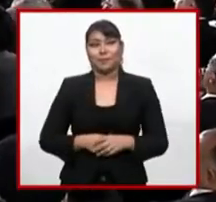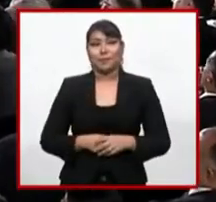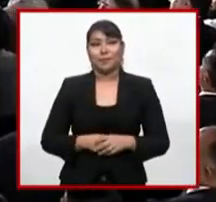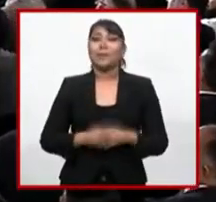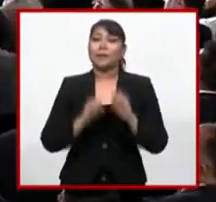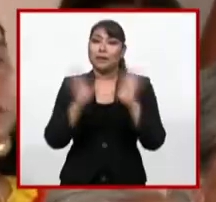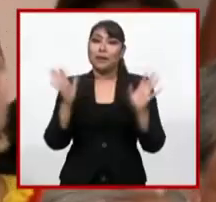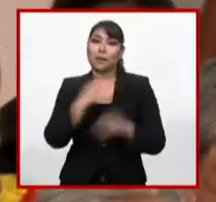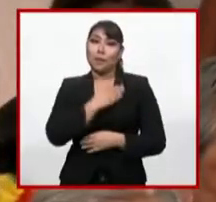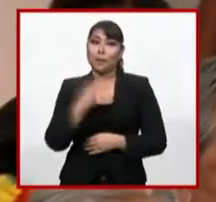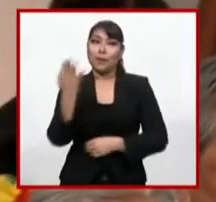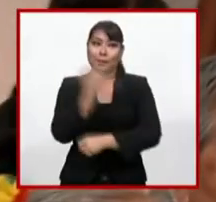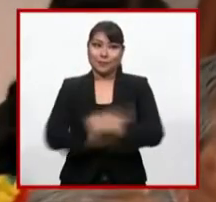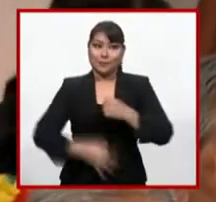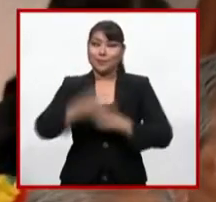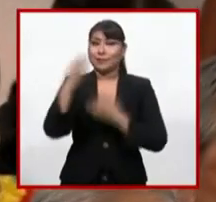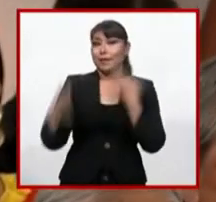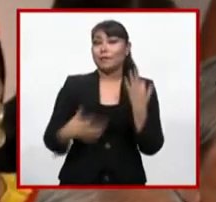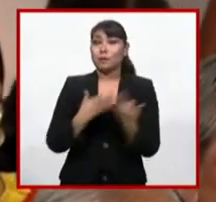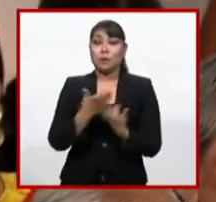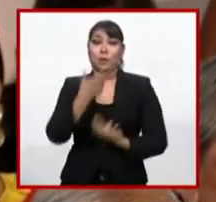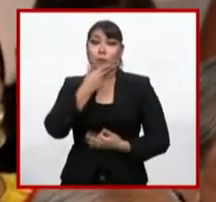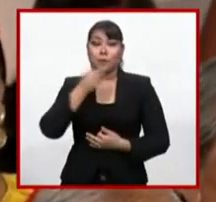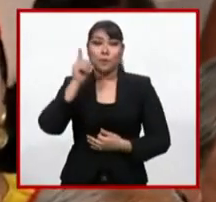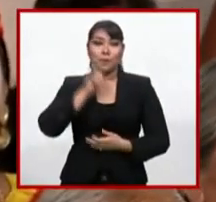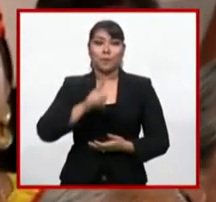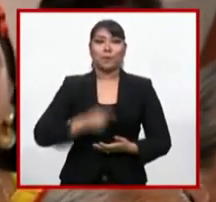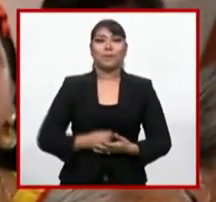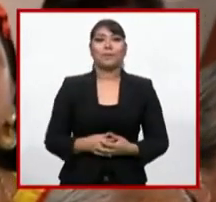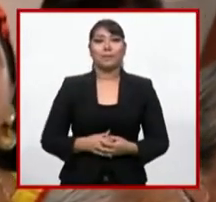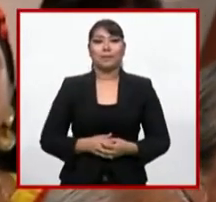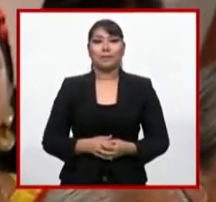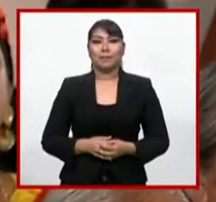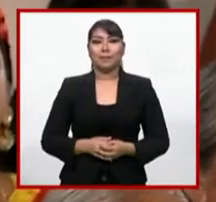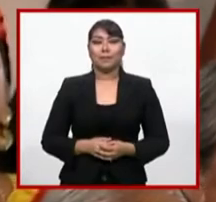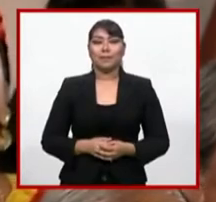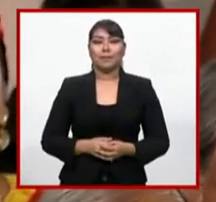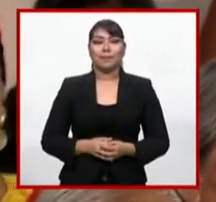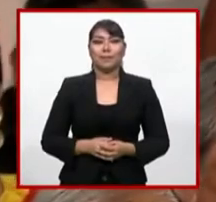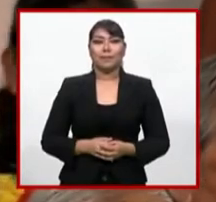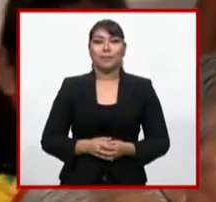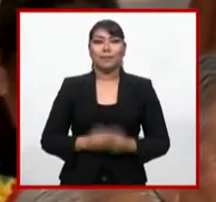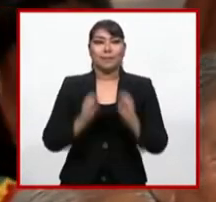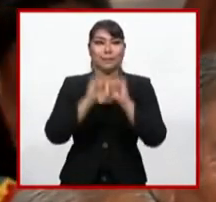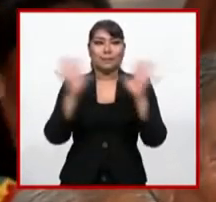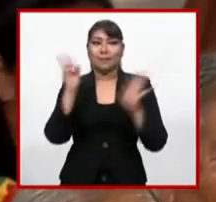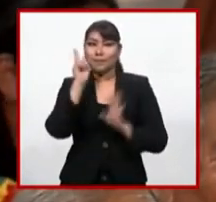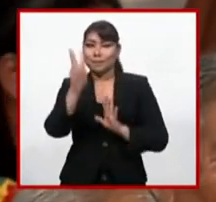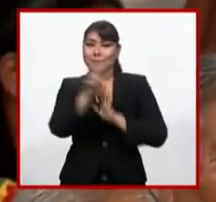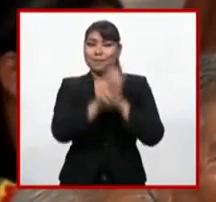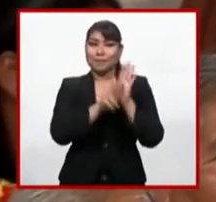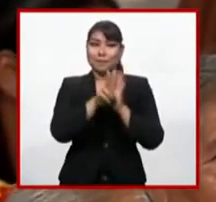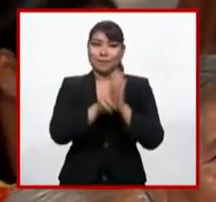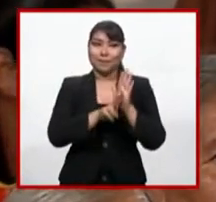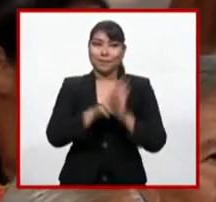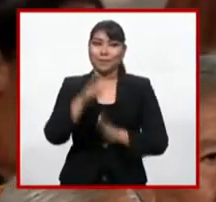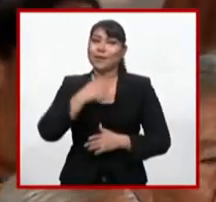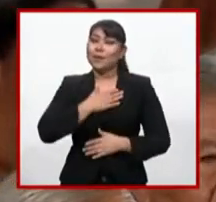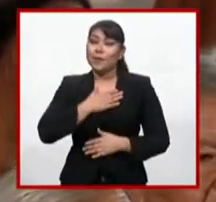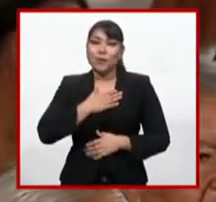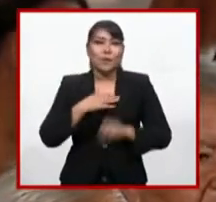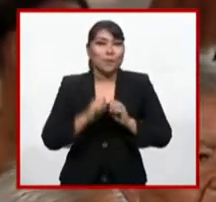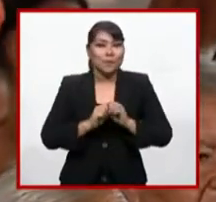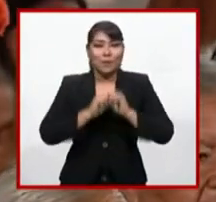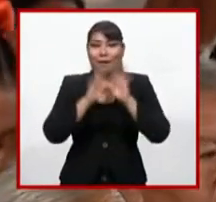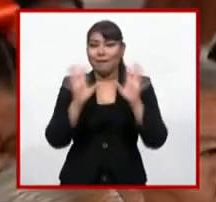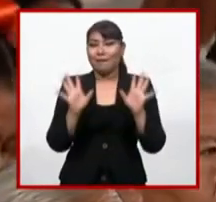sí, muy buenas tardes a todos y a todas. Como pudieron ver en el video, yo soy una prueba